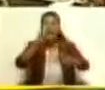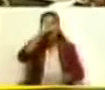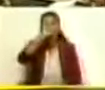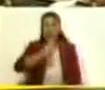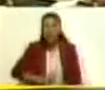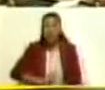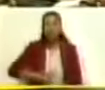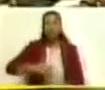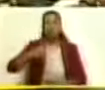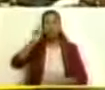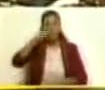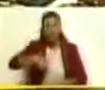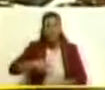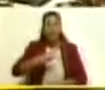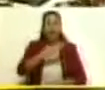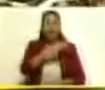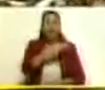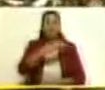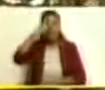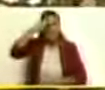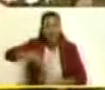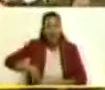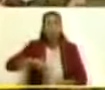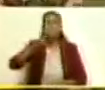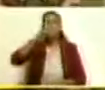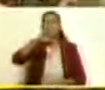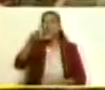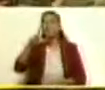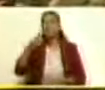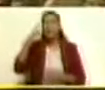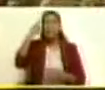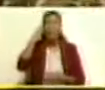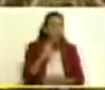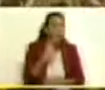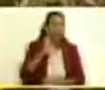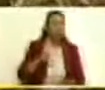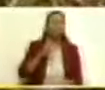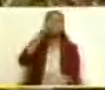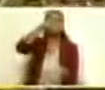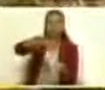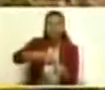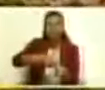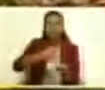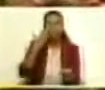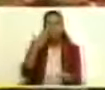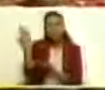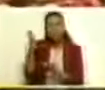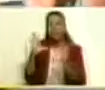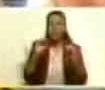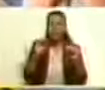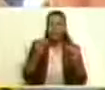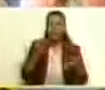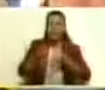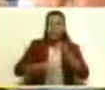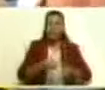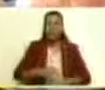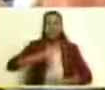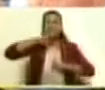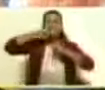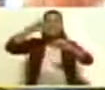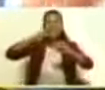es miliciana de la milicia bolivariana. Adelante, Desiree. ¡Chávez vive,